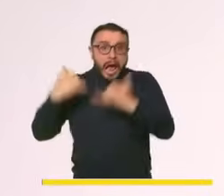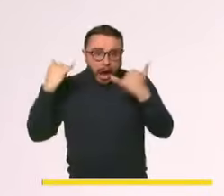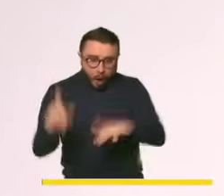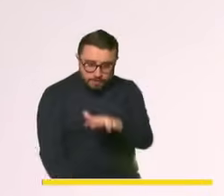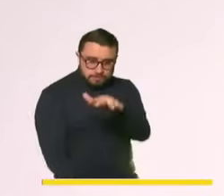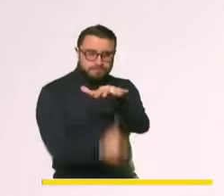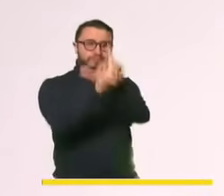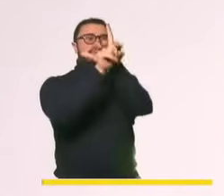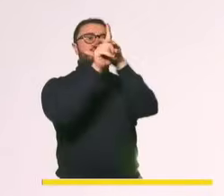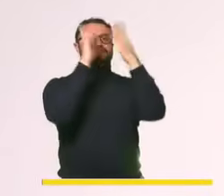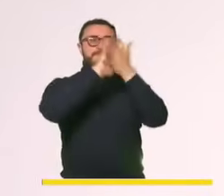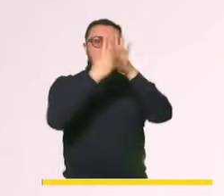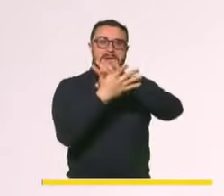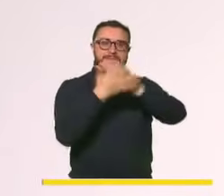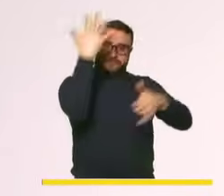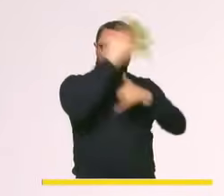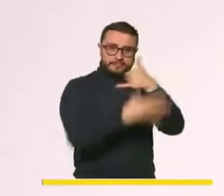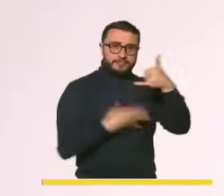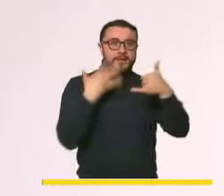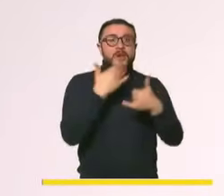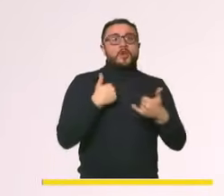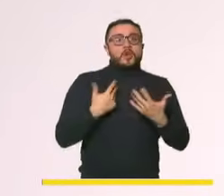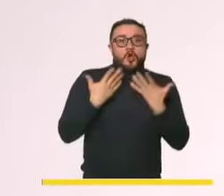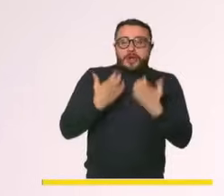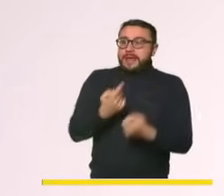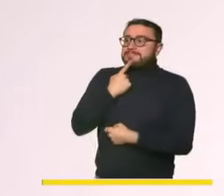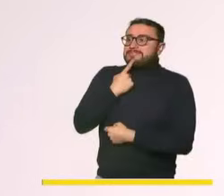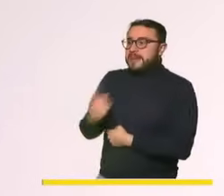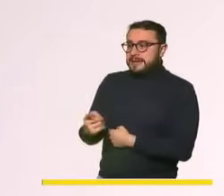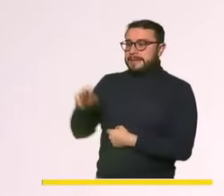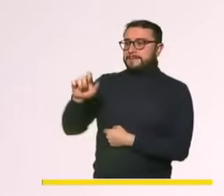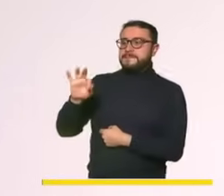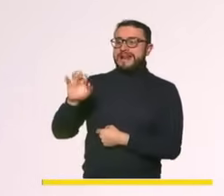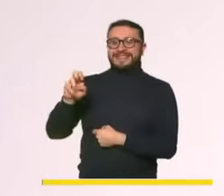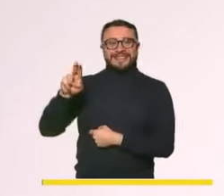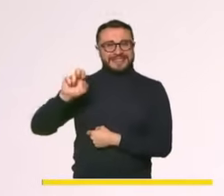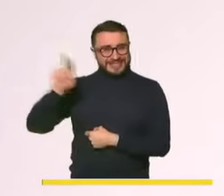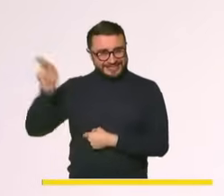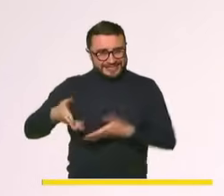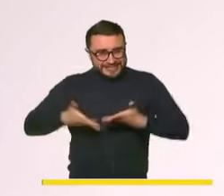paz. Yo le quiero decir al señor Martínez, cordobés,